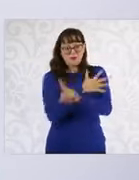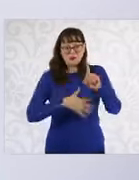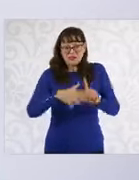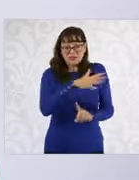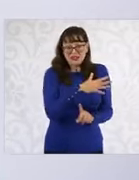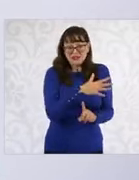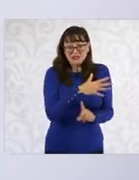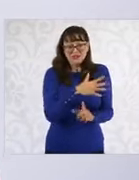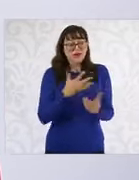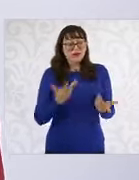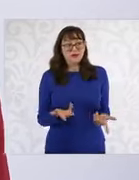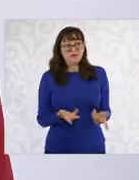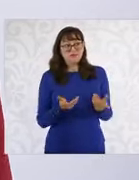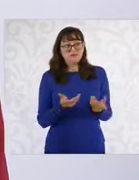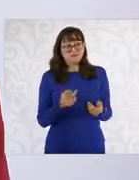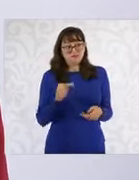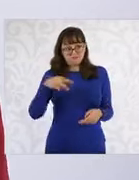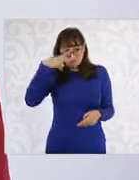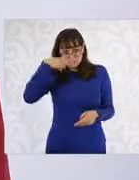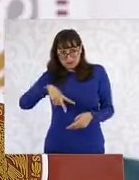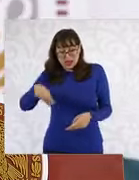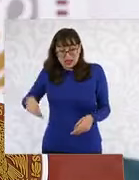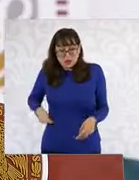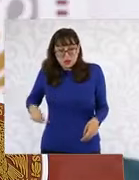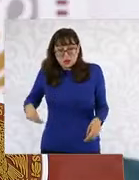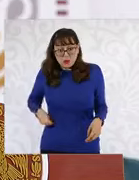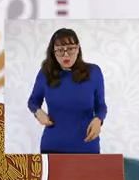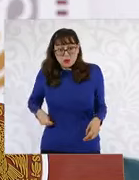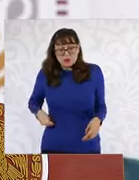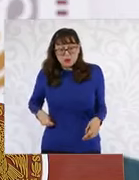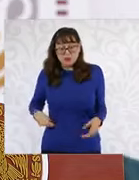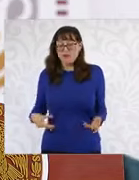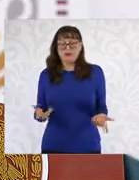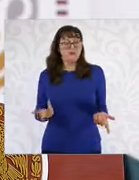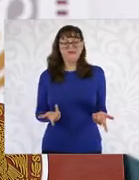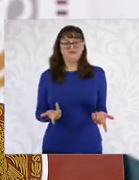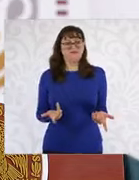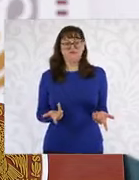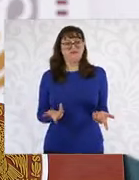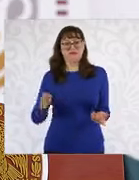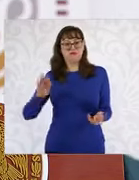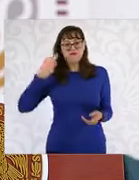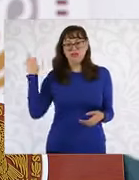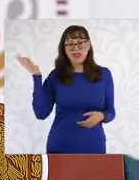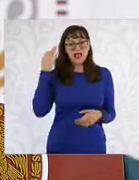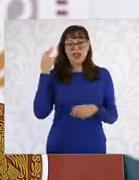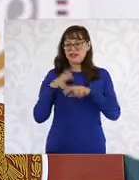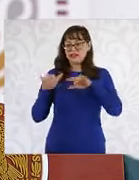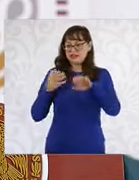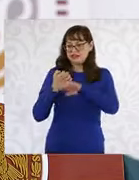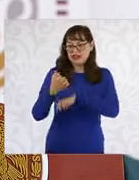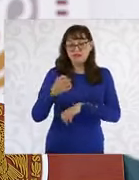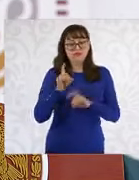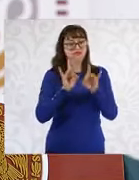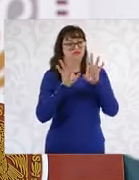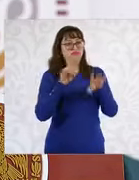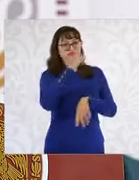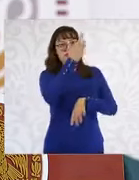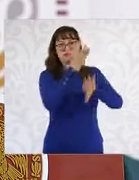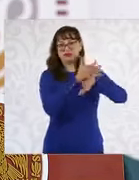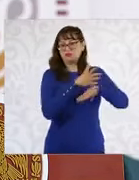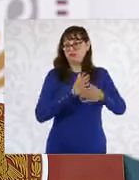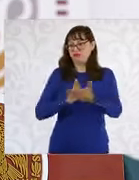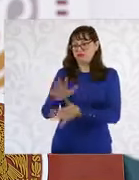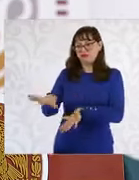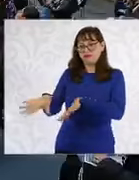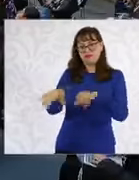una situación de las fuerzas federales, sino que fue esta situación de la detención